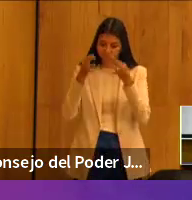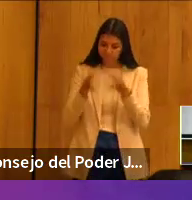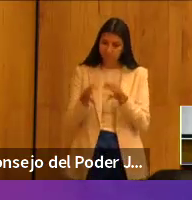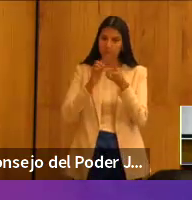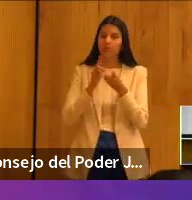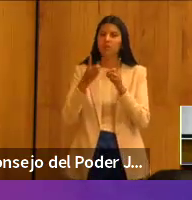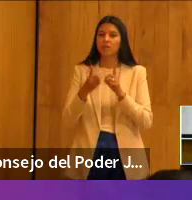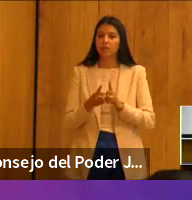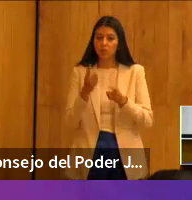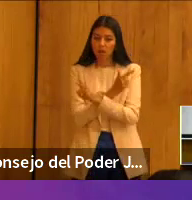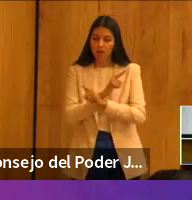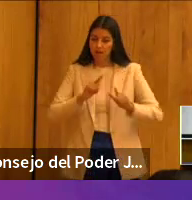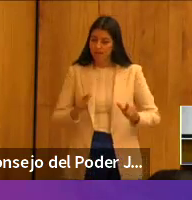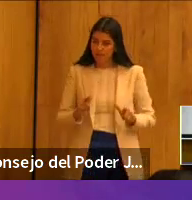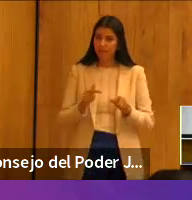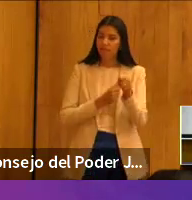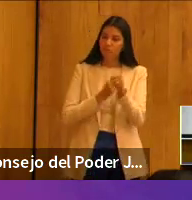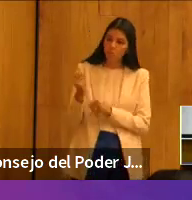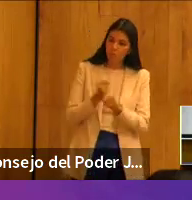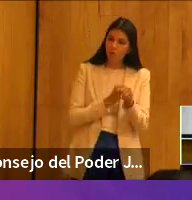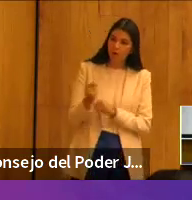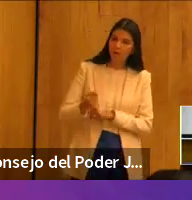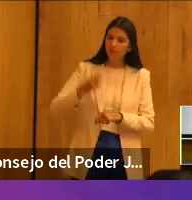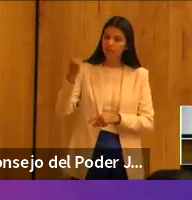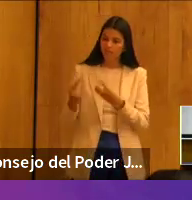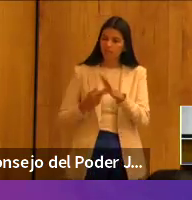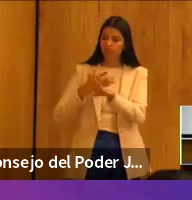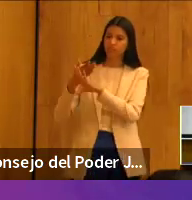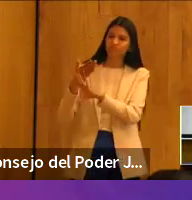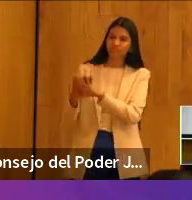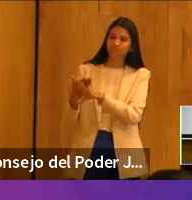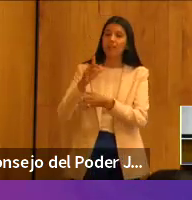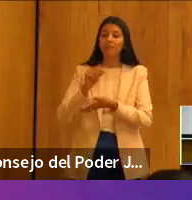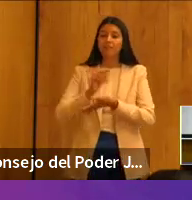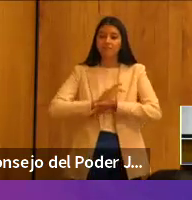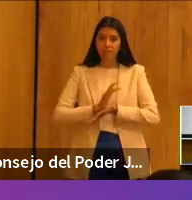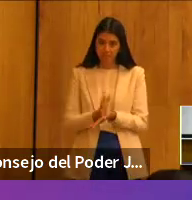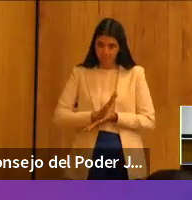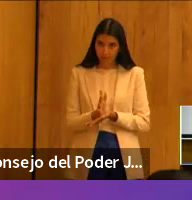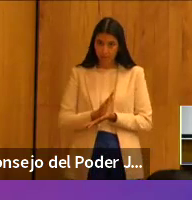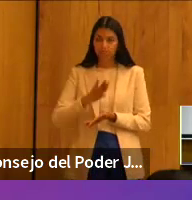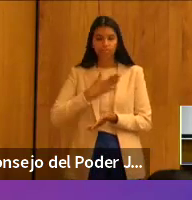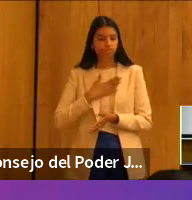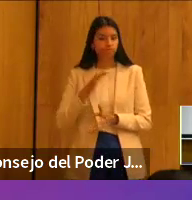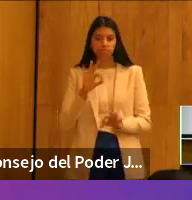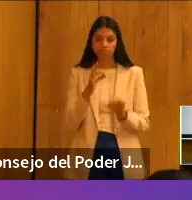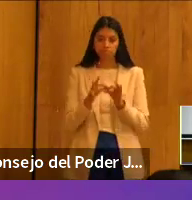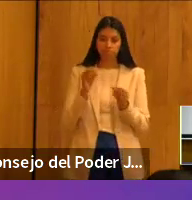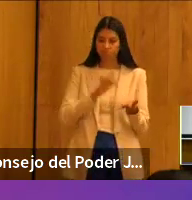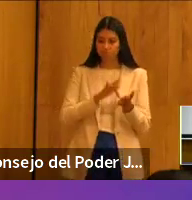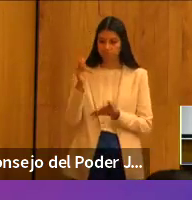digno y libre de violencia y de discriminación. Por mi parte sería todo. Gracias.